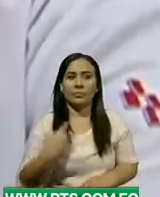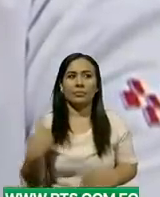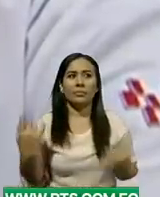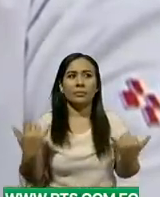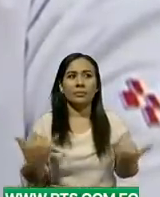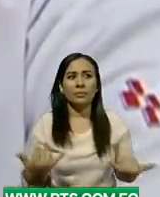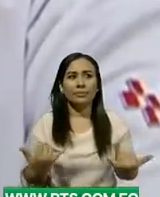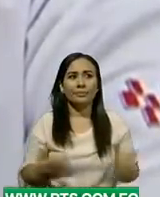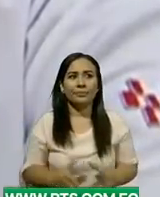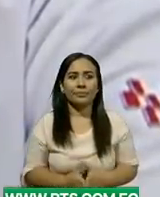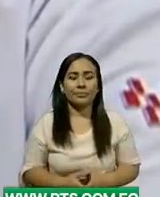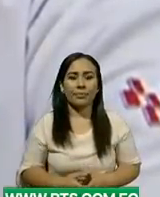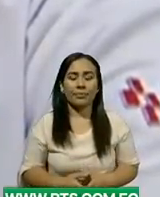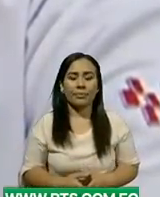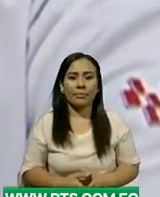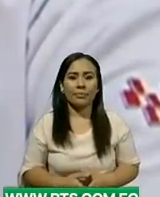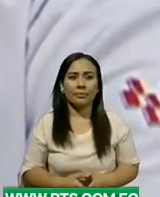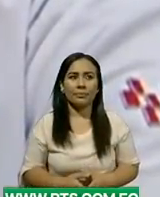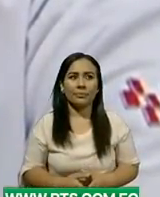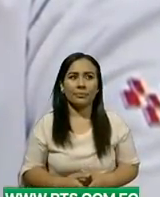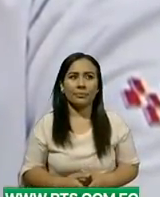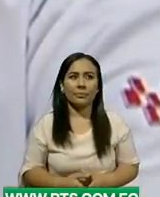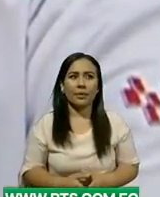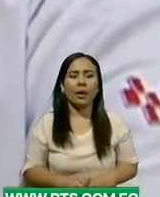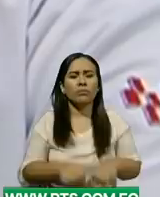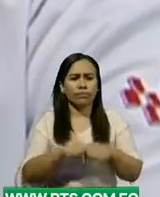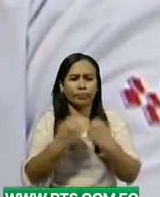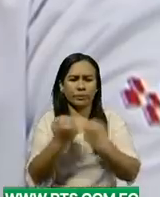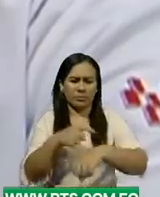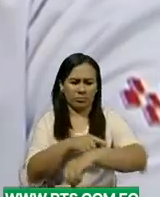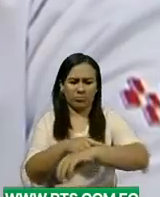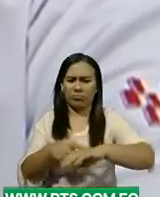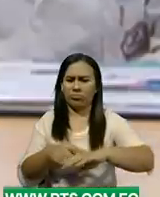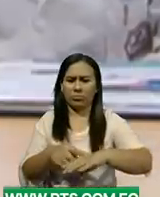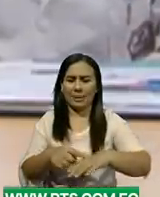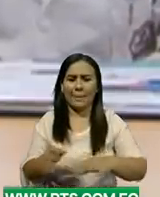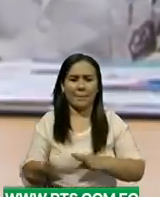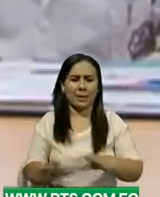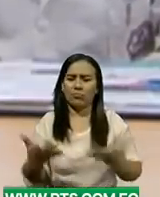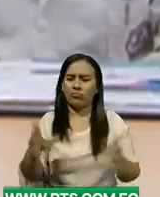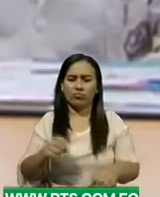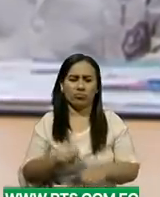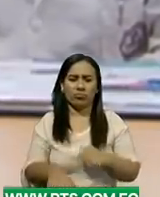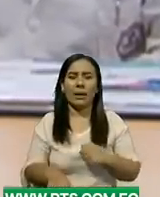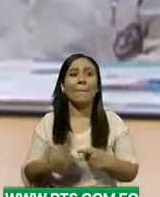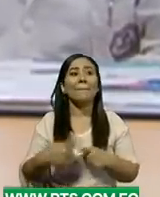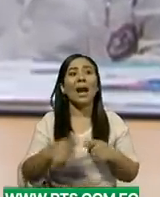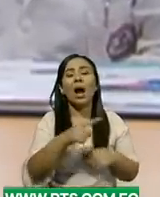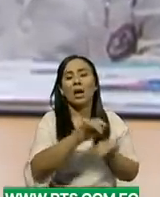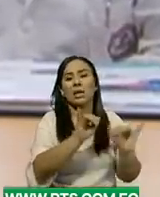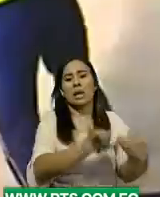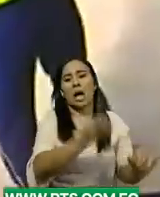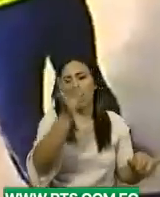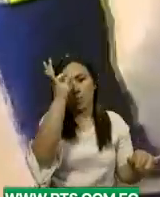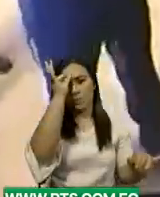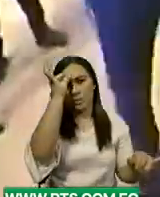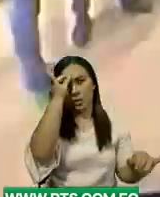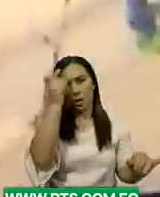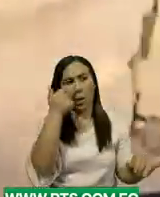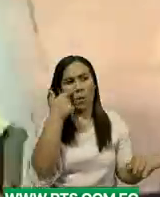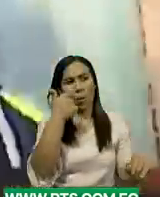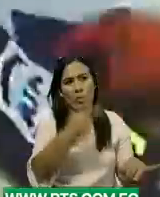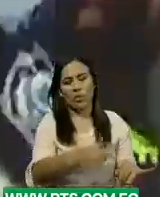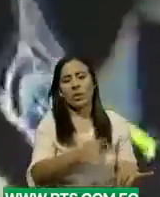momento ninguna manifestación de lesión aparente. Permanecerá sin embargo bajo observación, pues